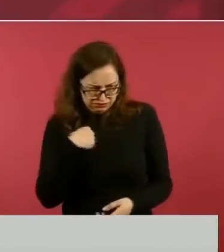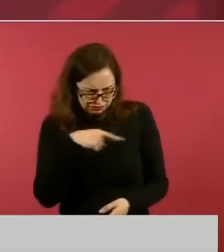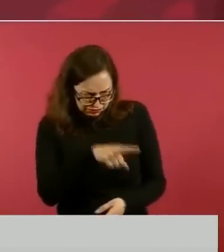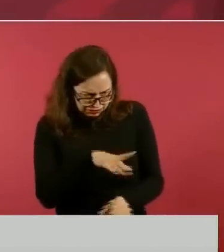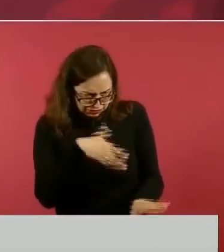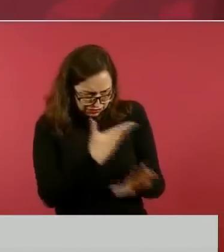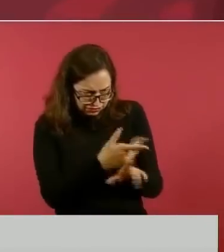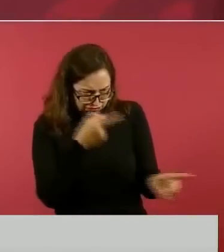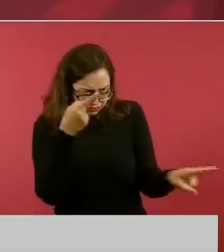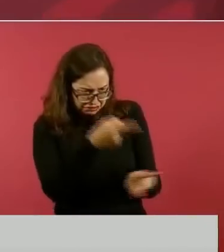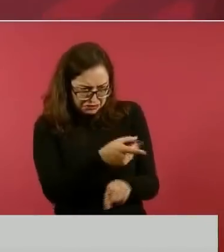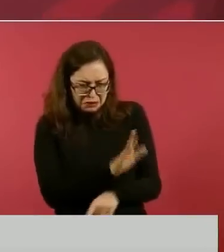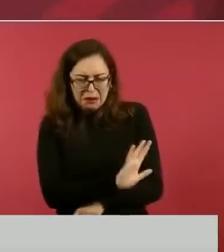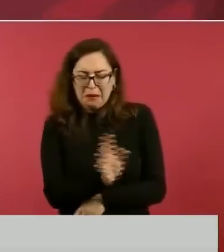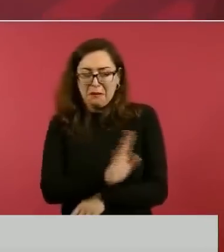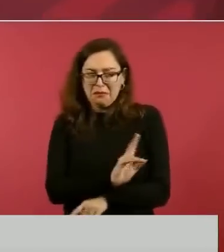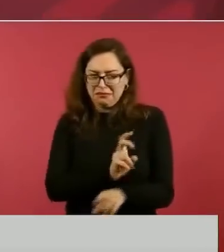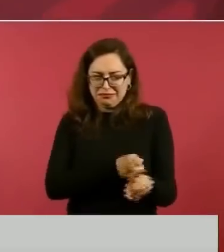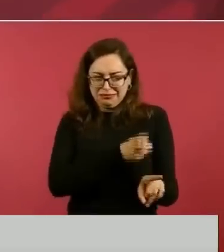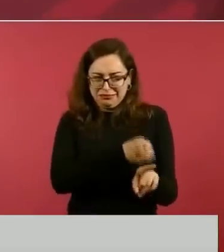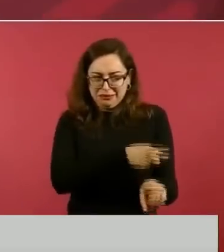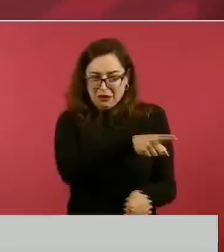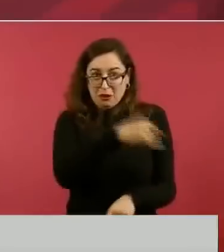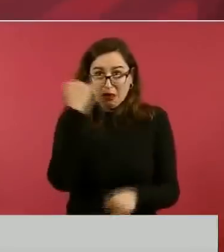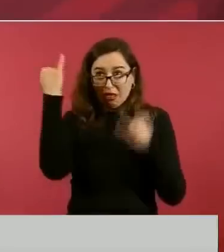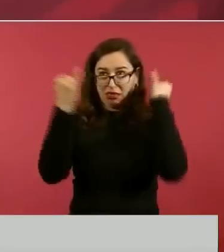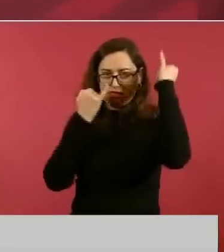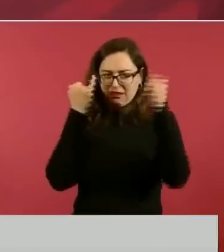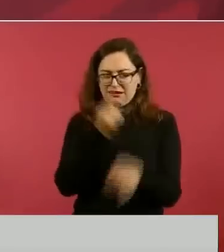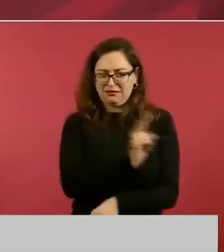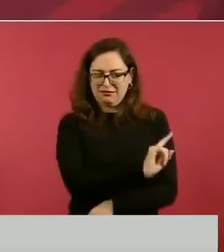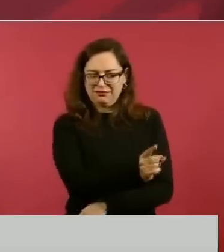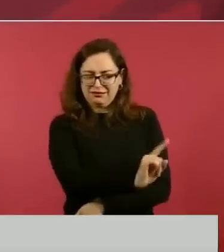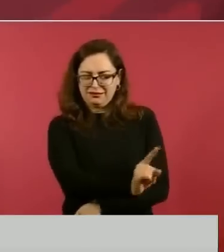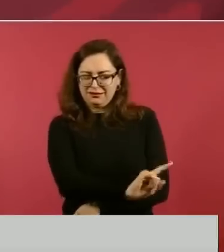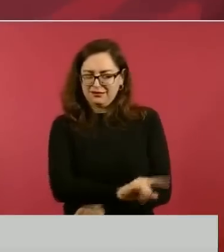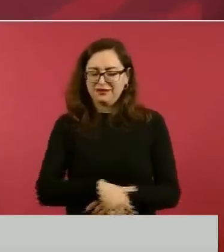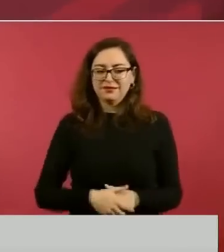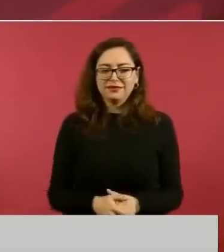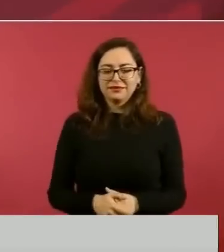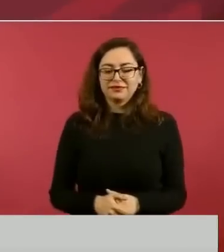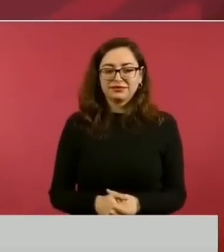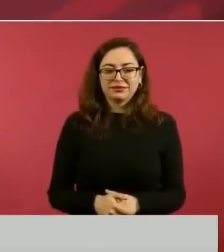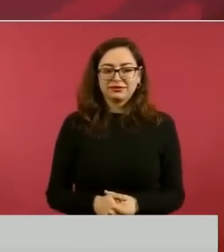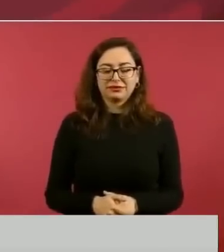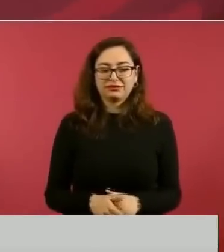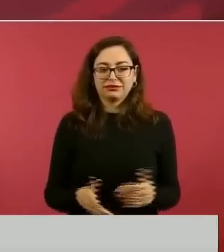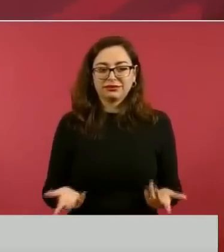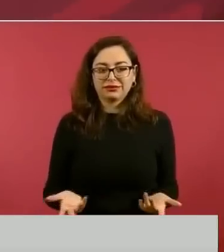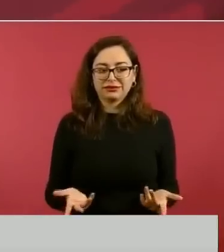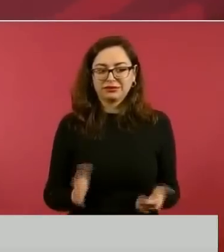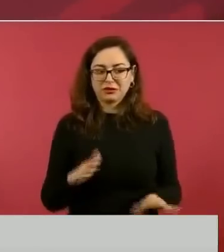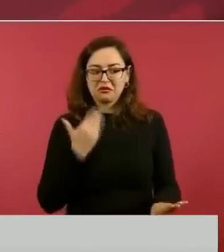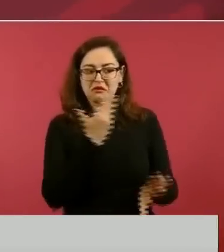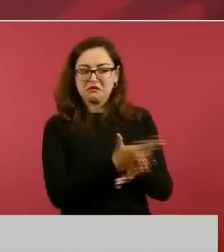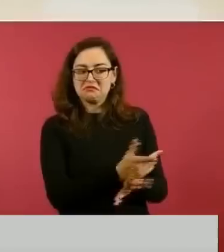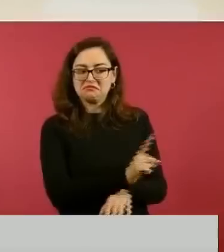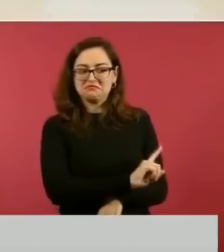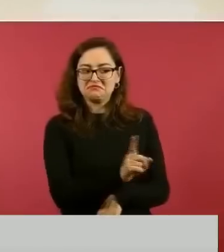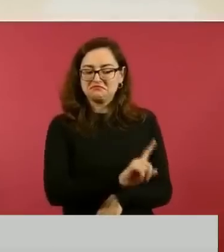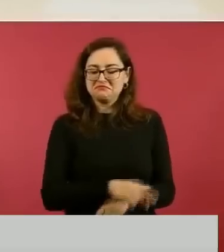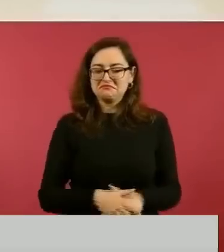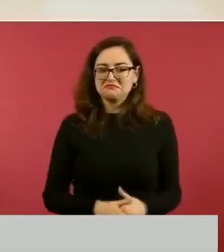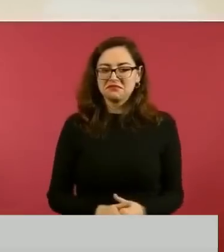queremos una guardia, eso yo no hay duda, ¿no? Este discurso maniqueo de no, es que no quieren la Guardia Nacional, no es cierto, todos queremos a la Guardia